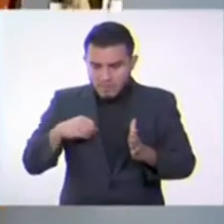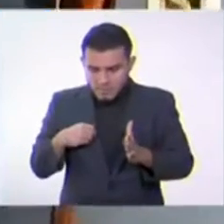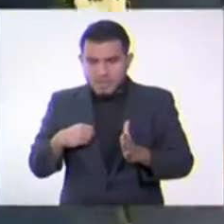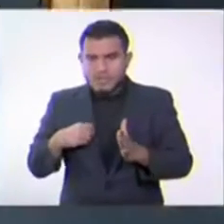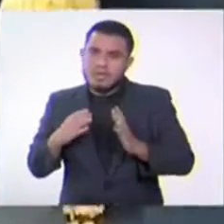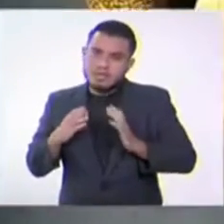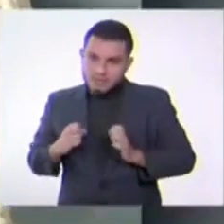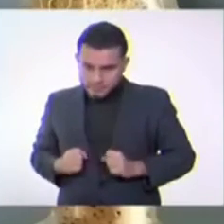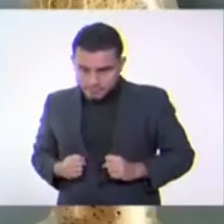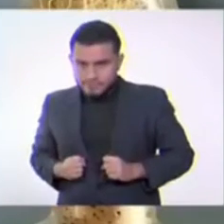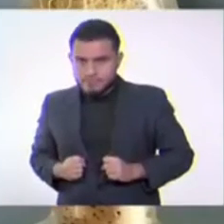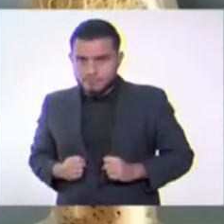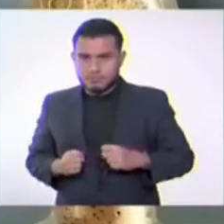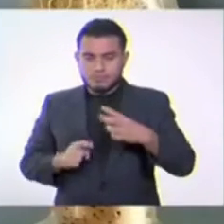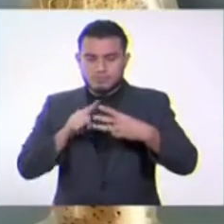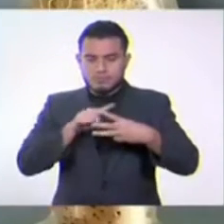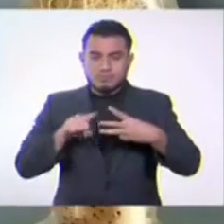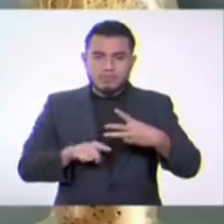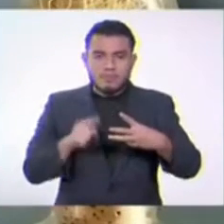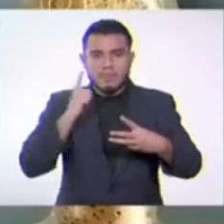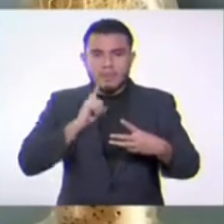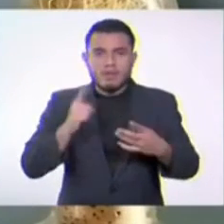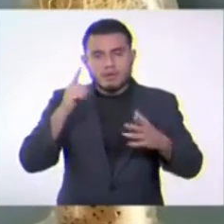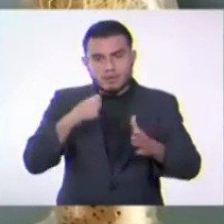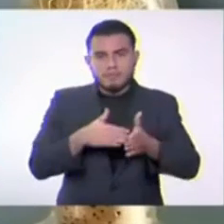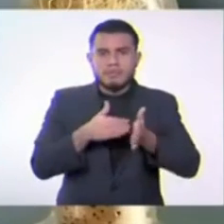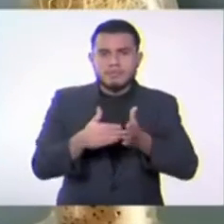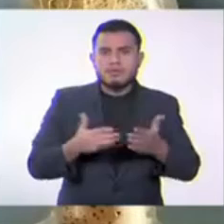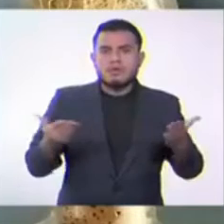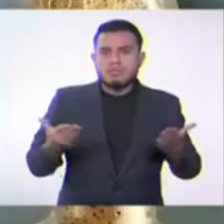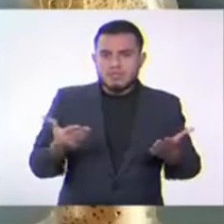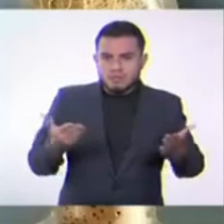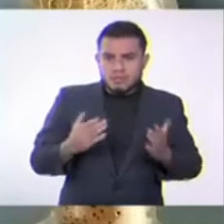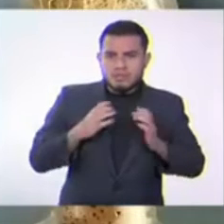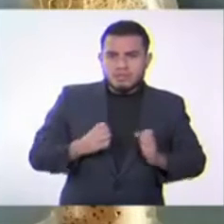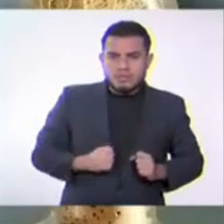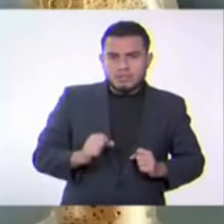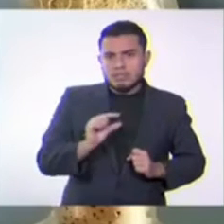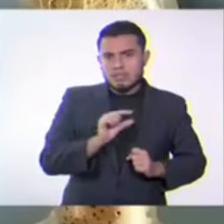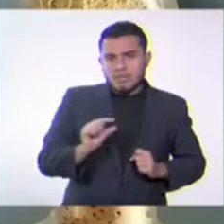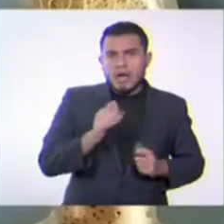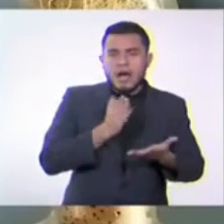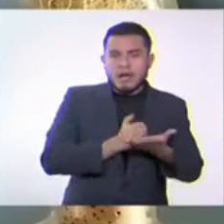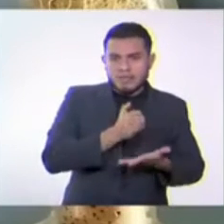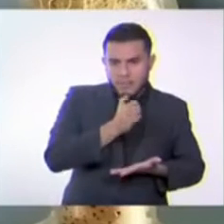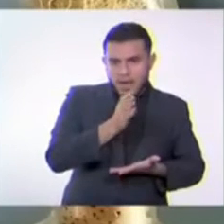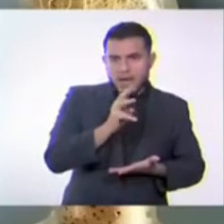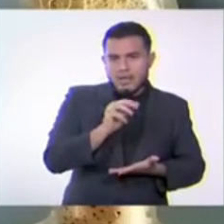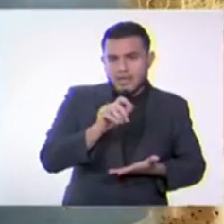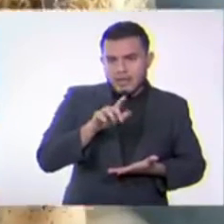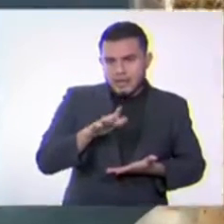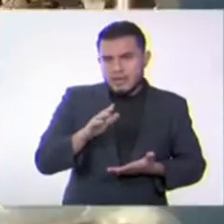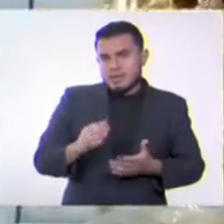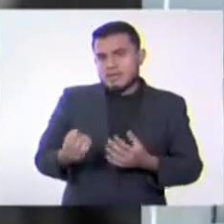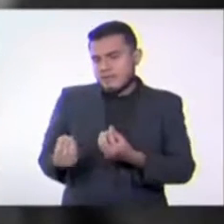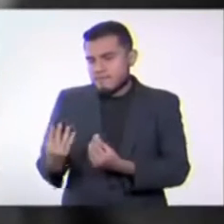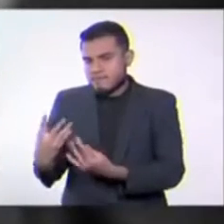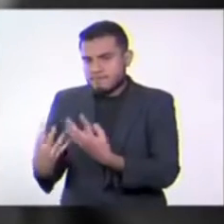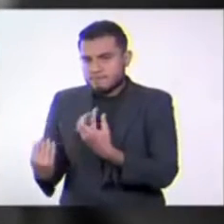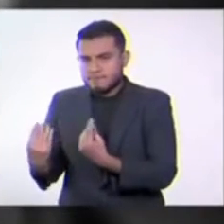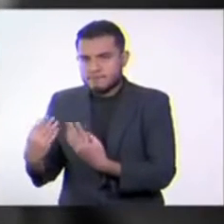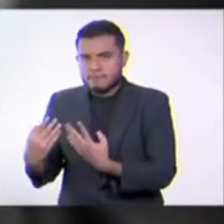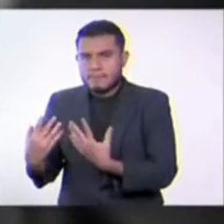el reino. Inicialmente siguieron empleándose solo 2 reinos llamados Animalia y Vegetabilia.